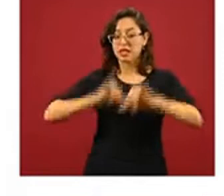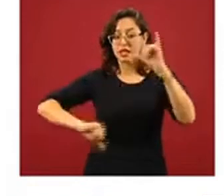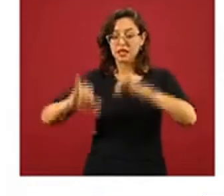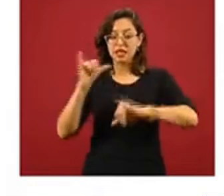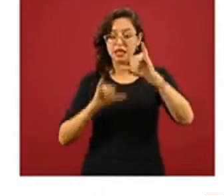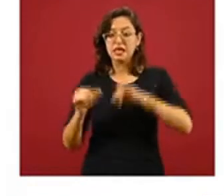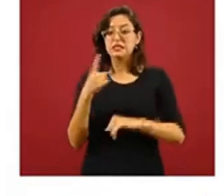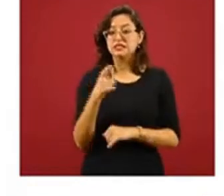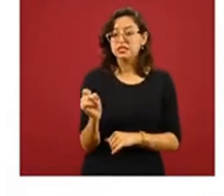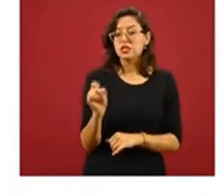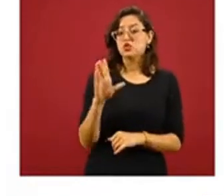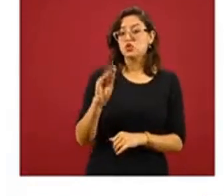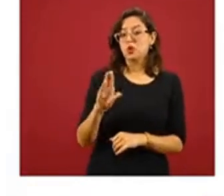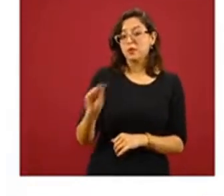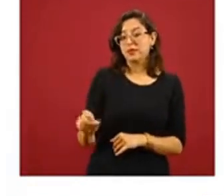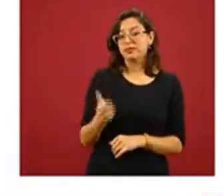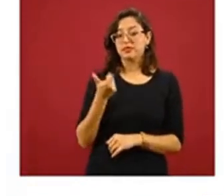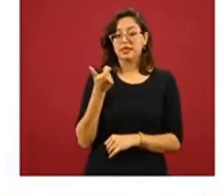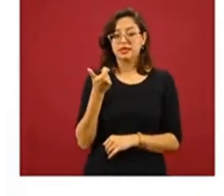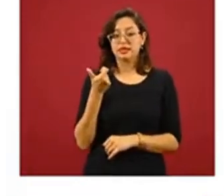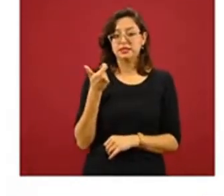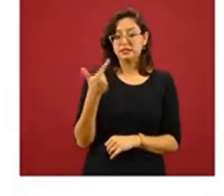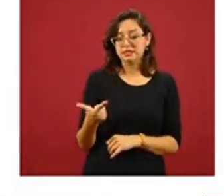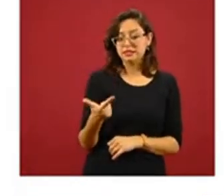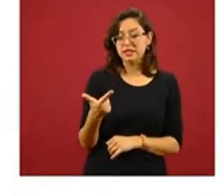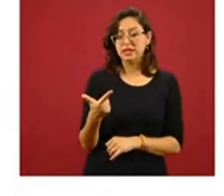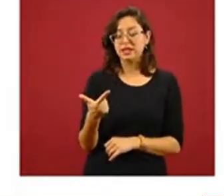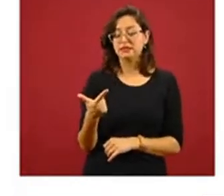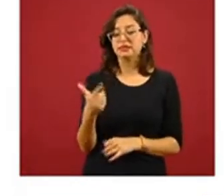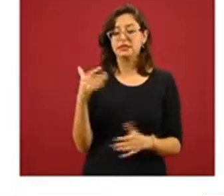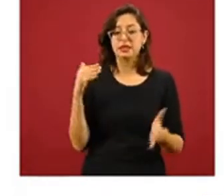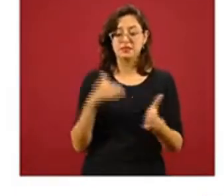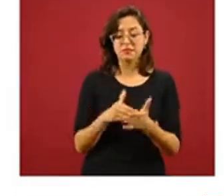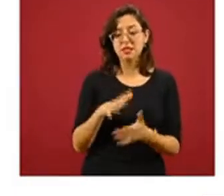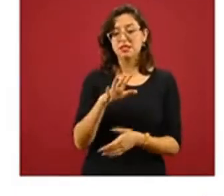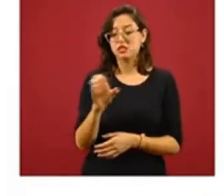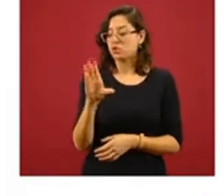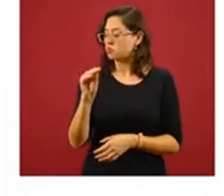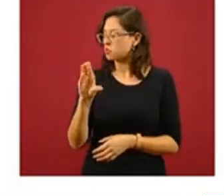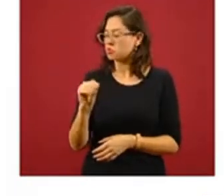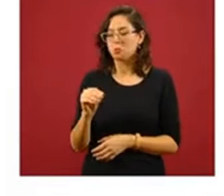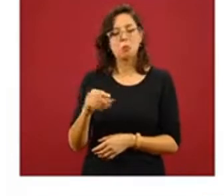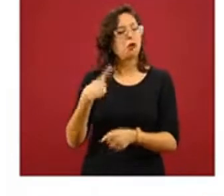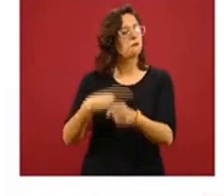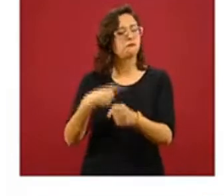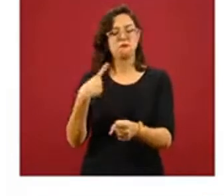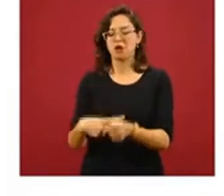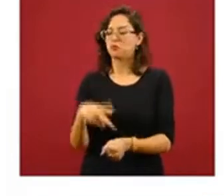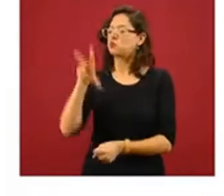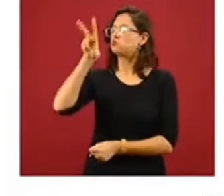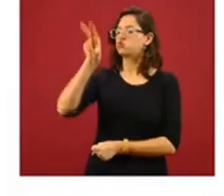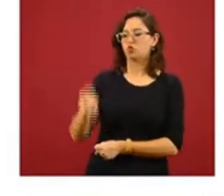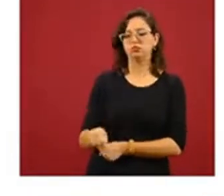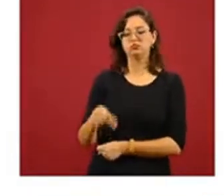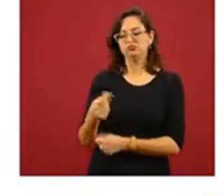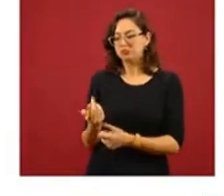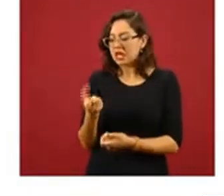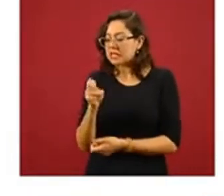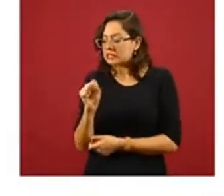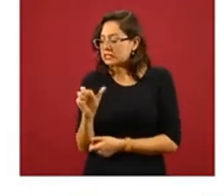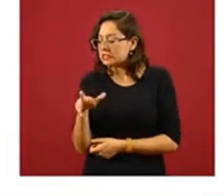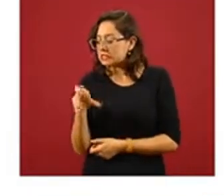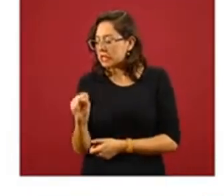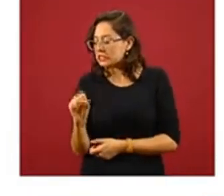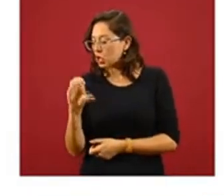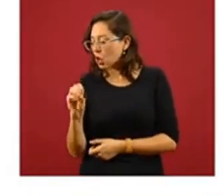197.590 fueron confirmadas a fueron descartadas porque su prueba resultó negativa al virus SARS-CoV-2,